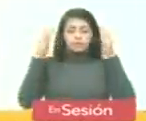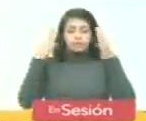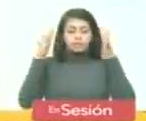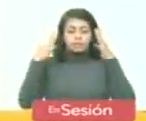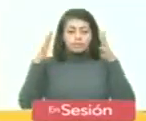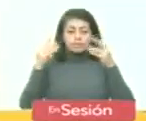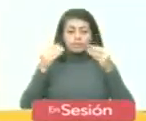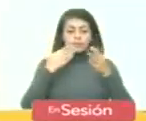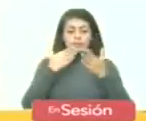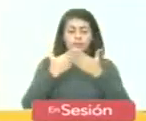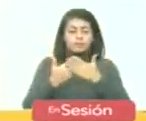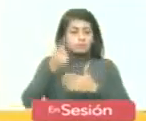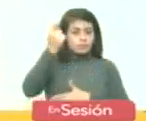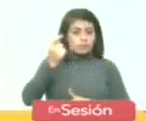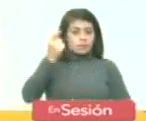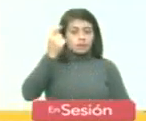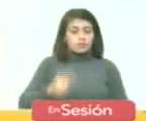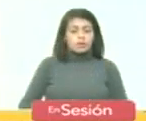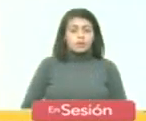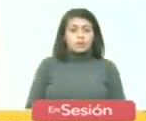Muchas gracias, diputado.